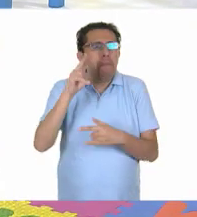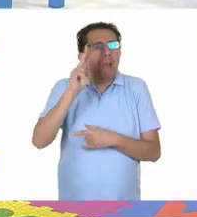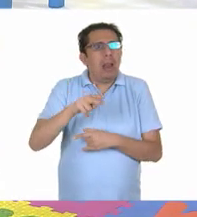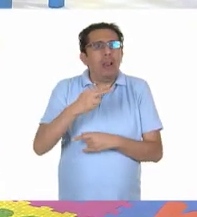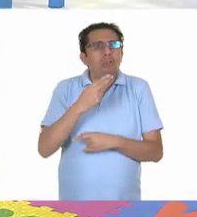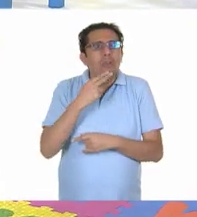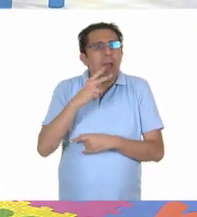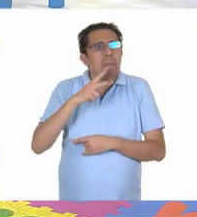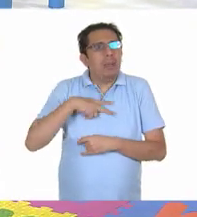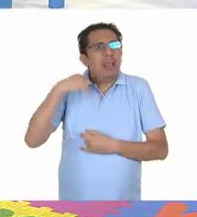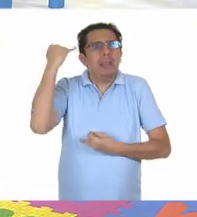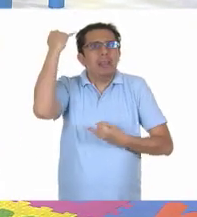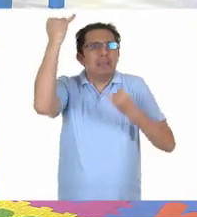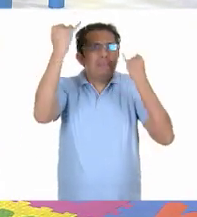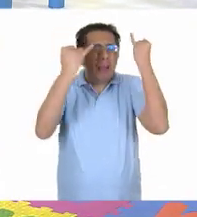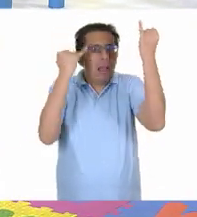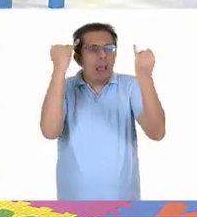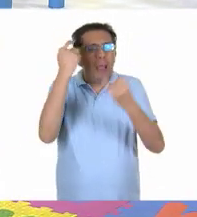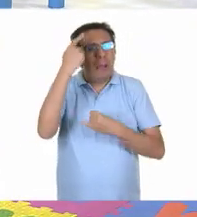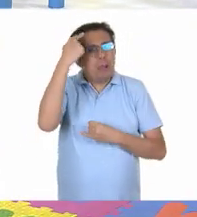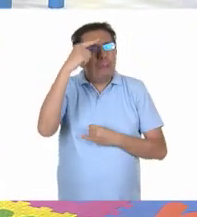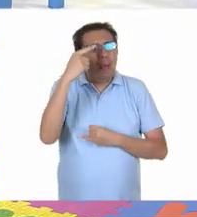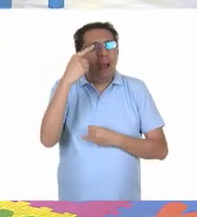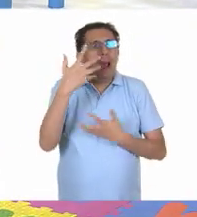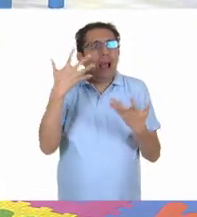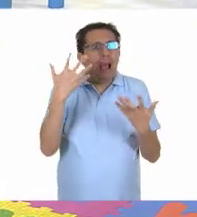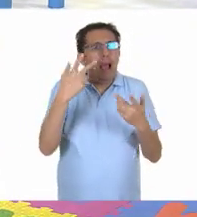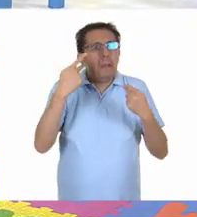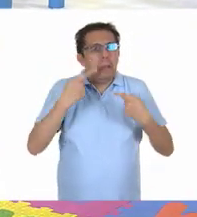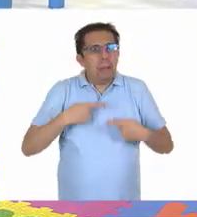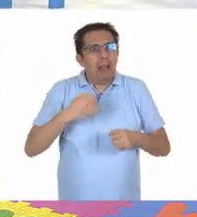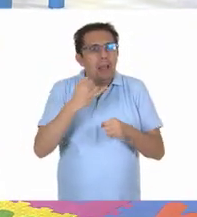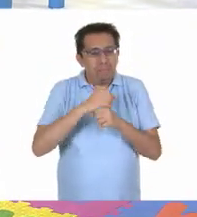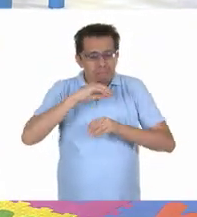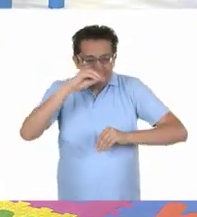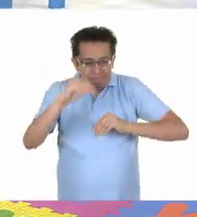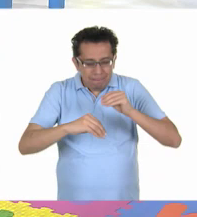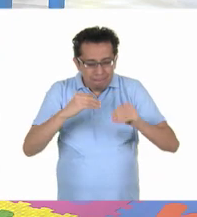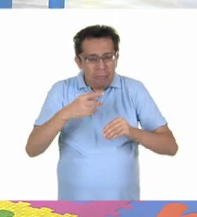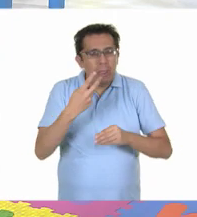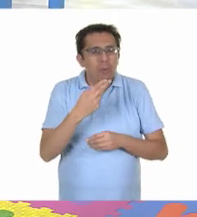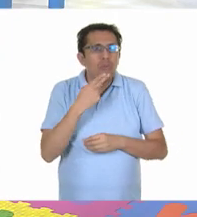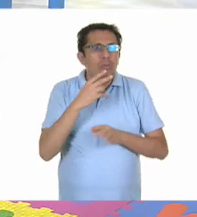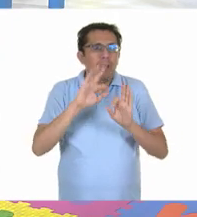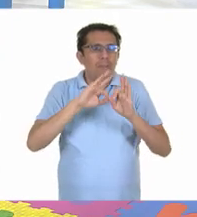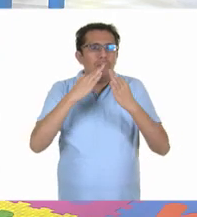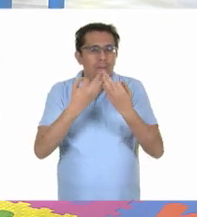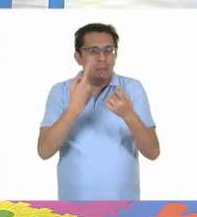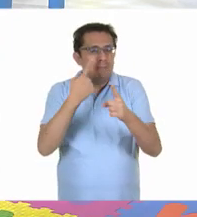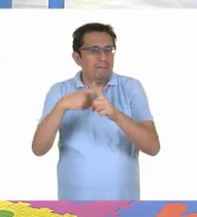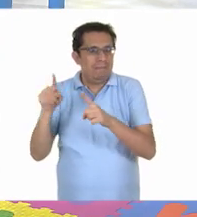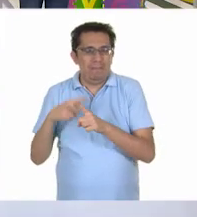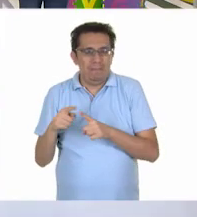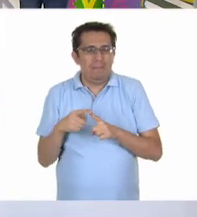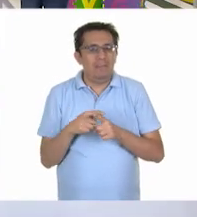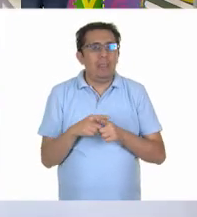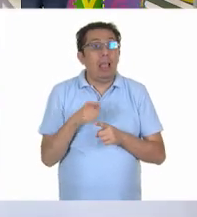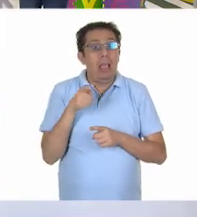gustó mucho este cuento y sobre todo utilizar mi imaginación para poder crear personajes con las figuras